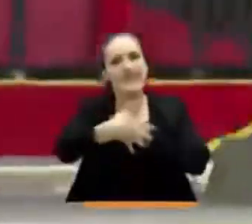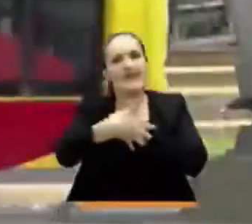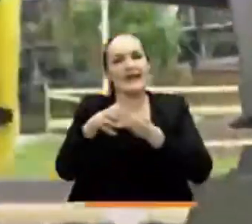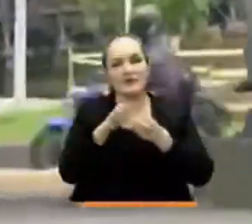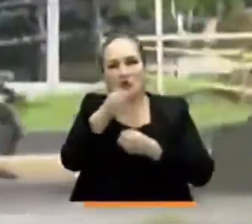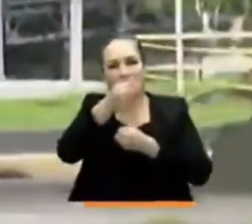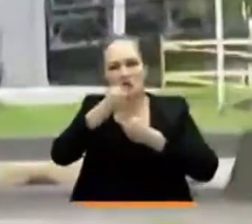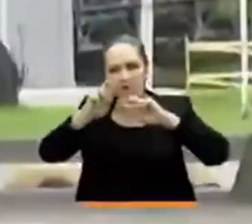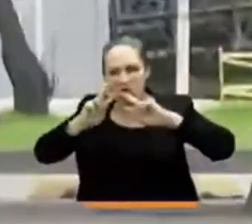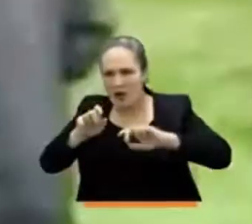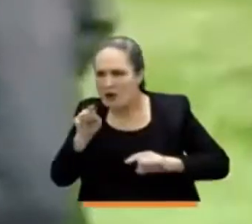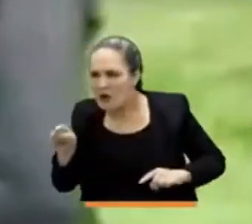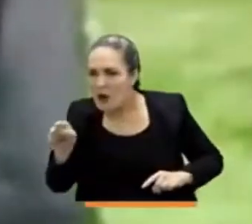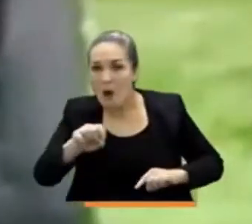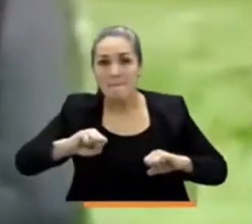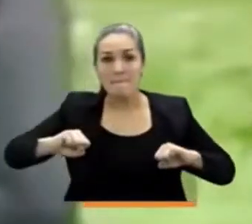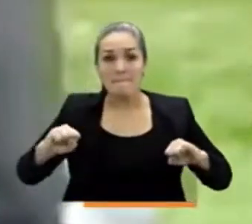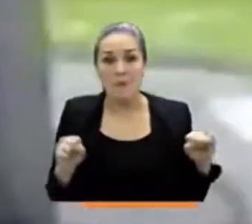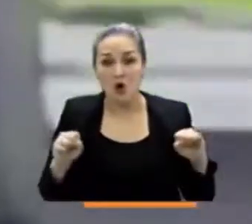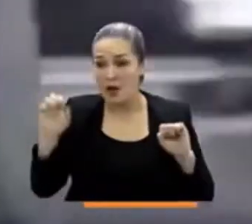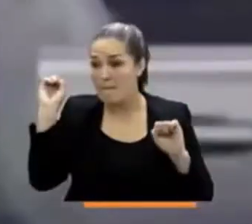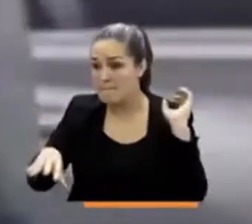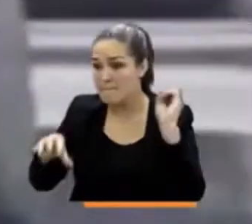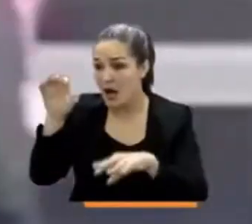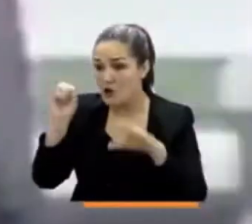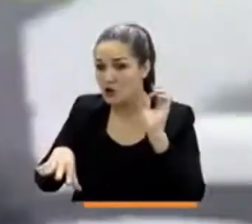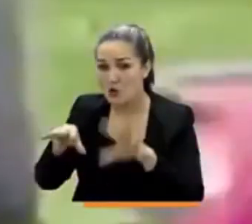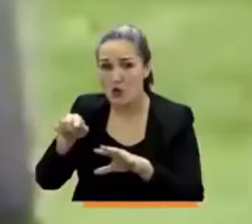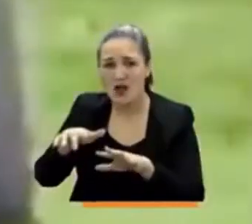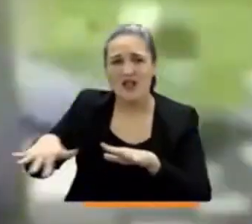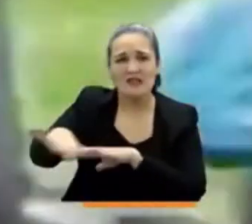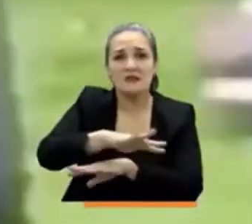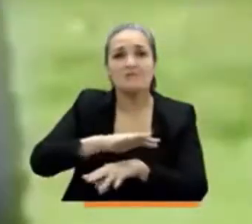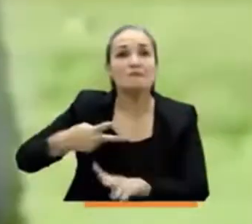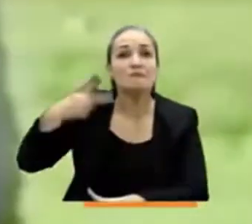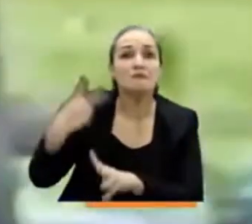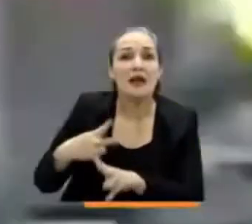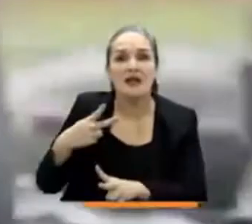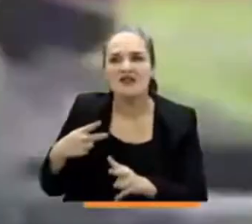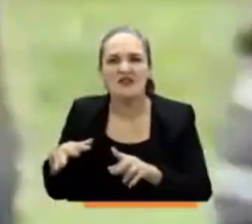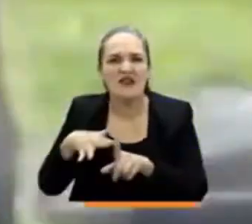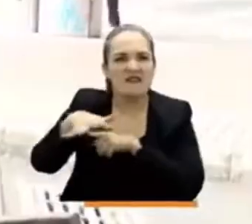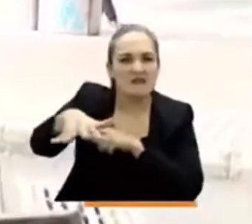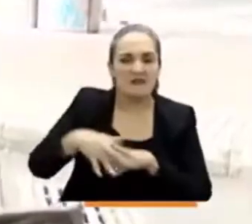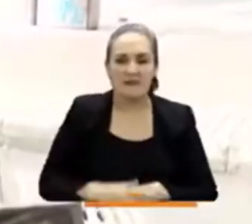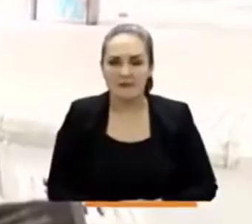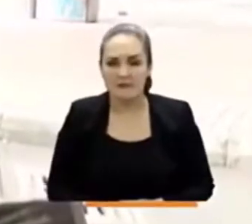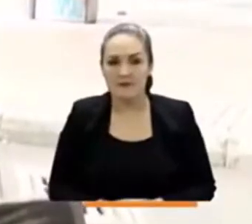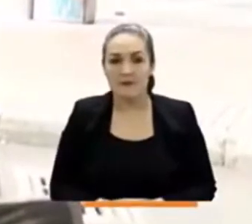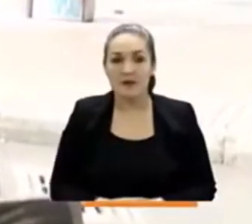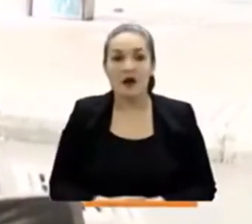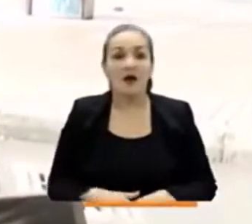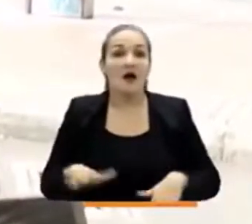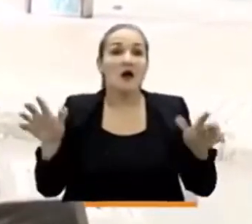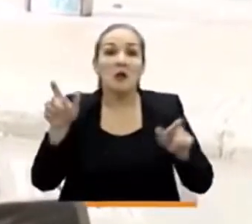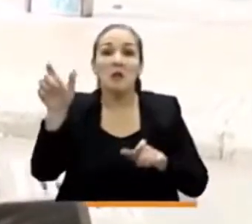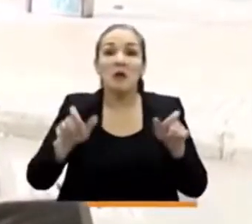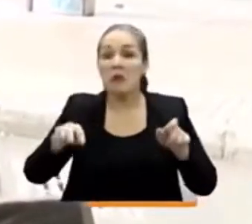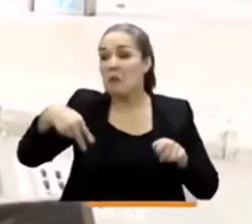Noticias encontró que en Bogotá la basura convive con la inseguridad. Se encuentra uno a esa gente por ahí